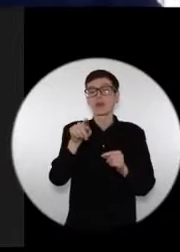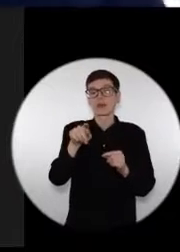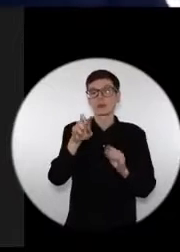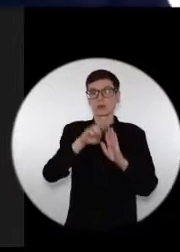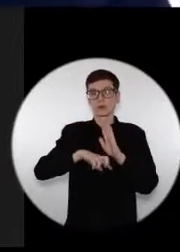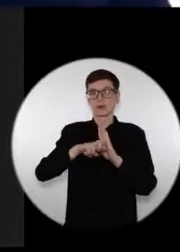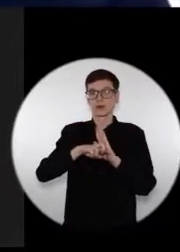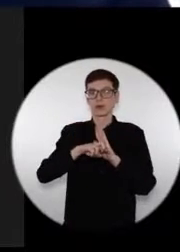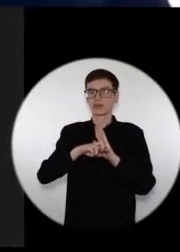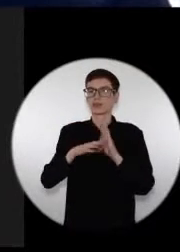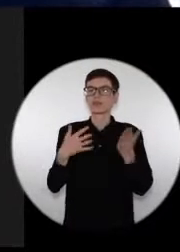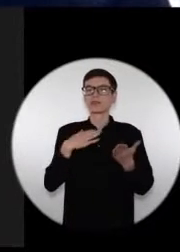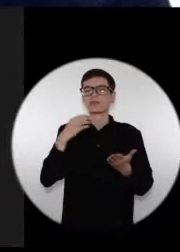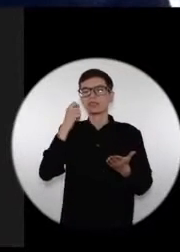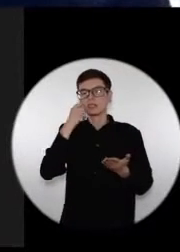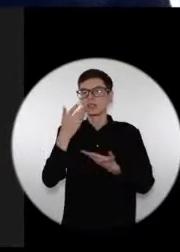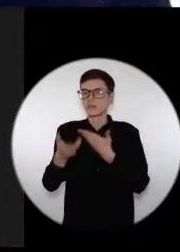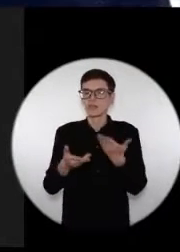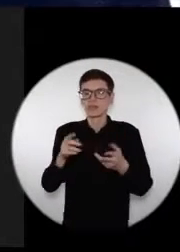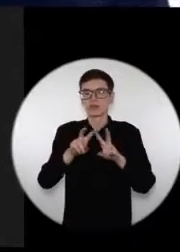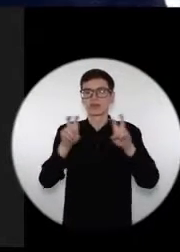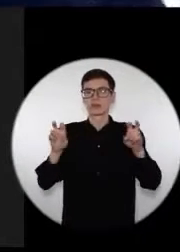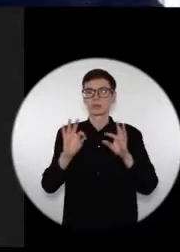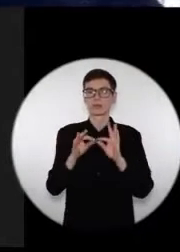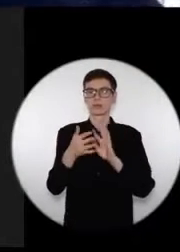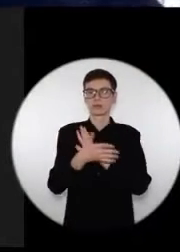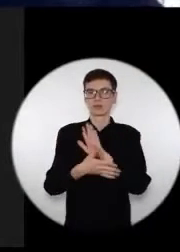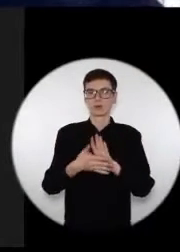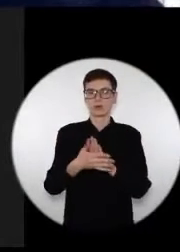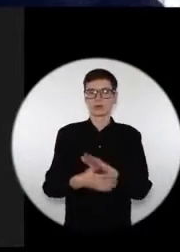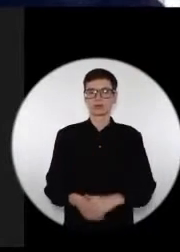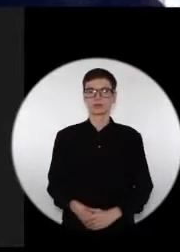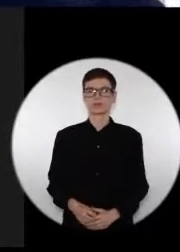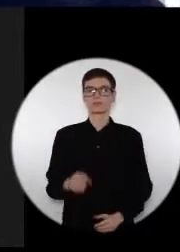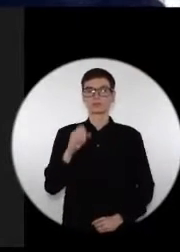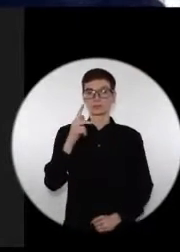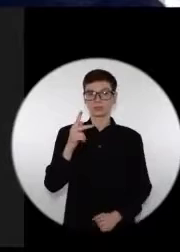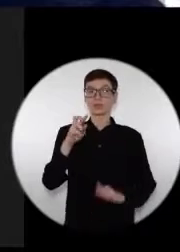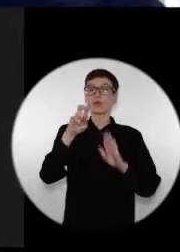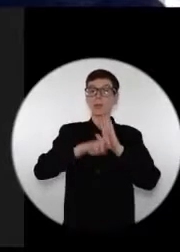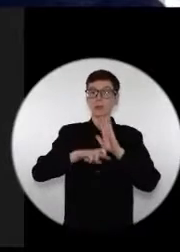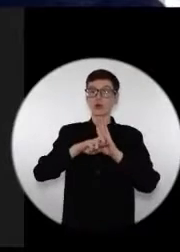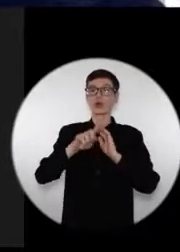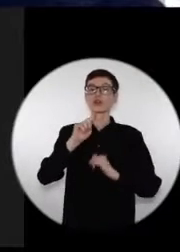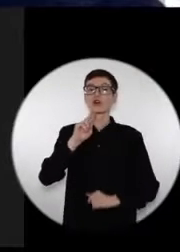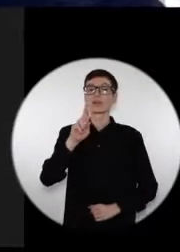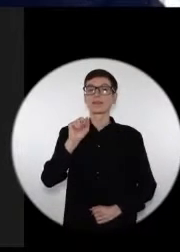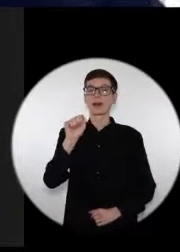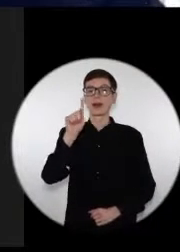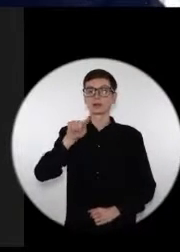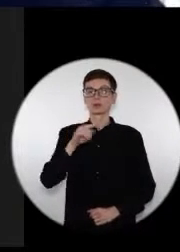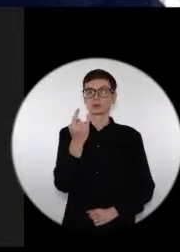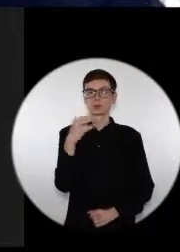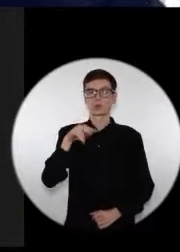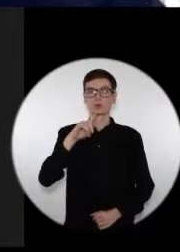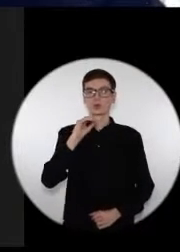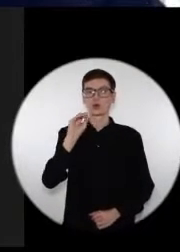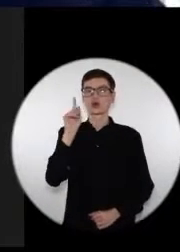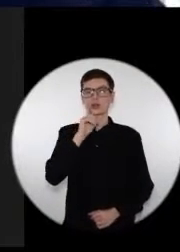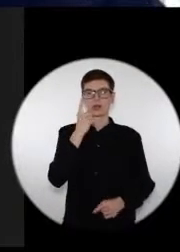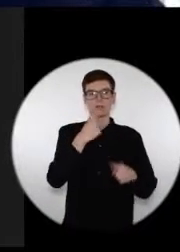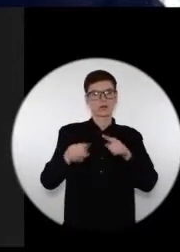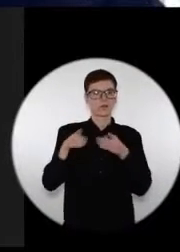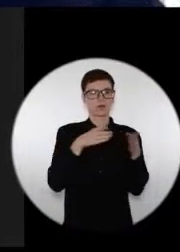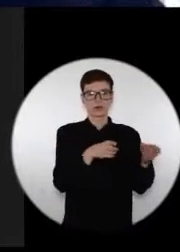cuentan un poquito de ese proyecto y de qué va esa interpretación en lengua de señas el proyecto